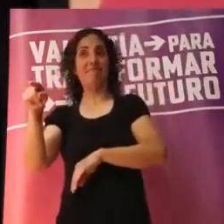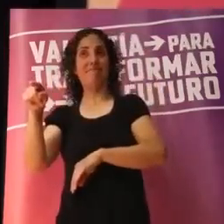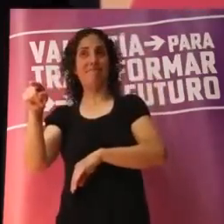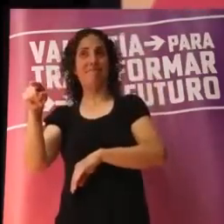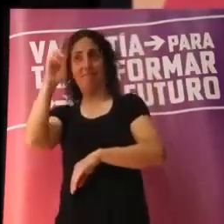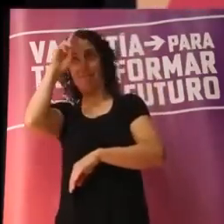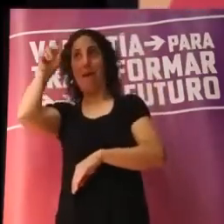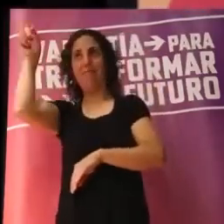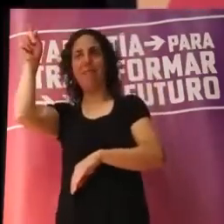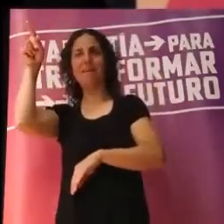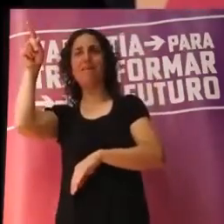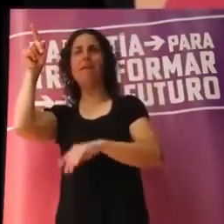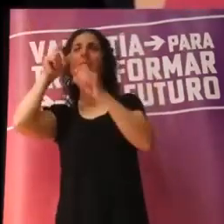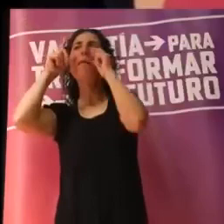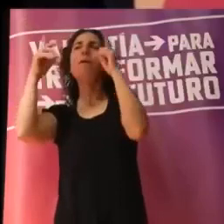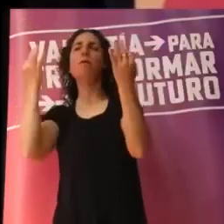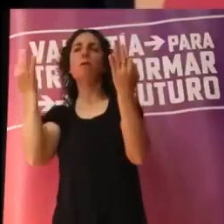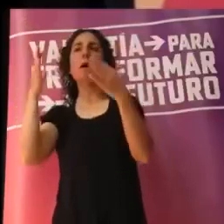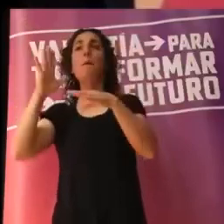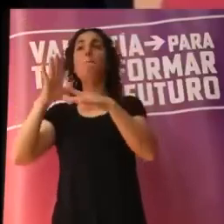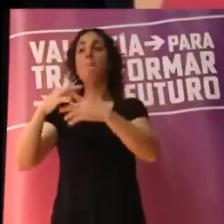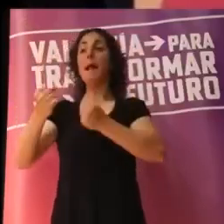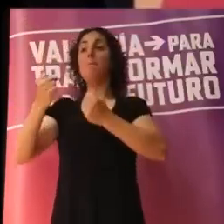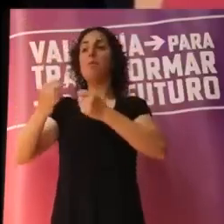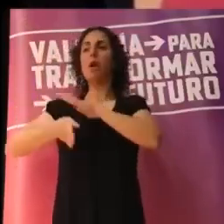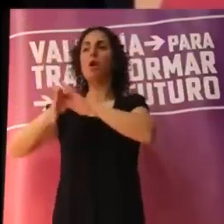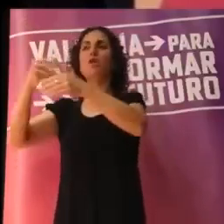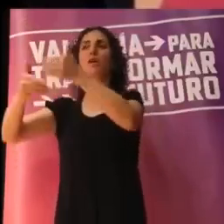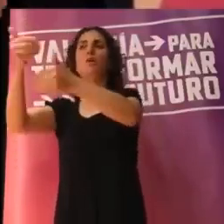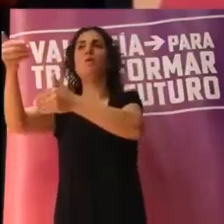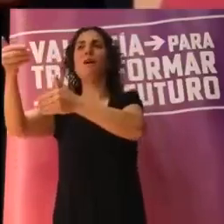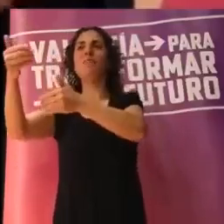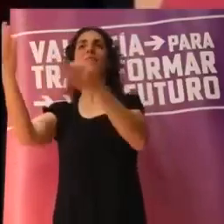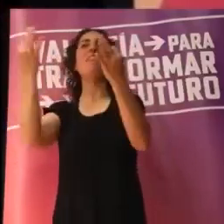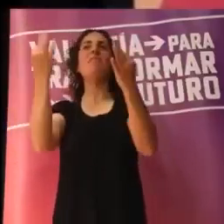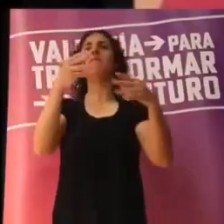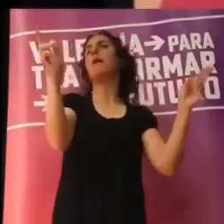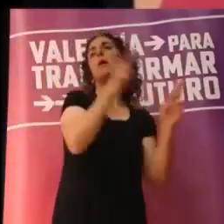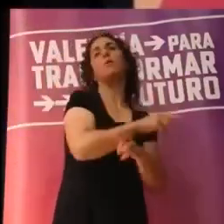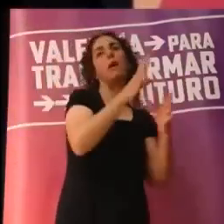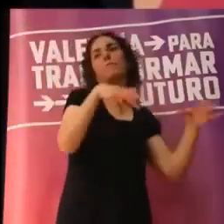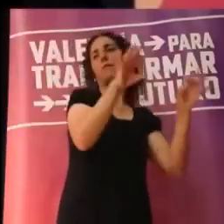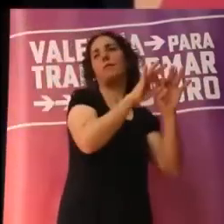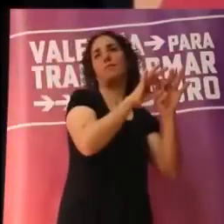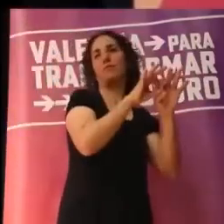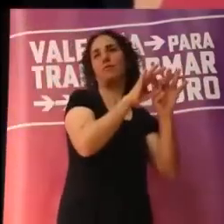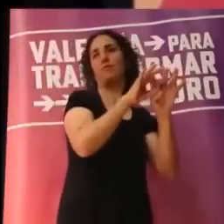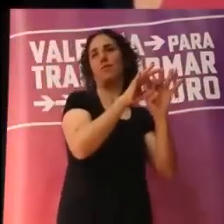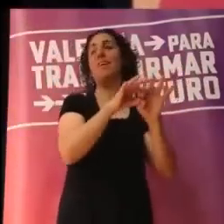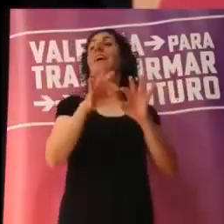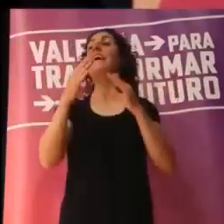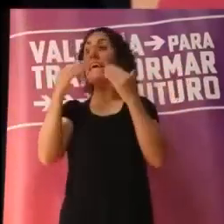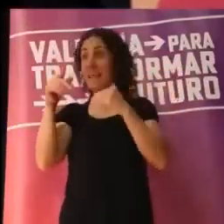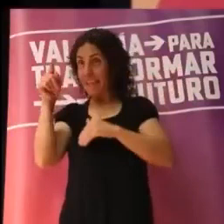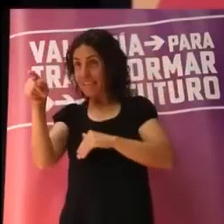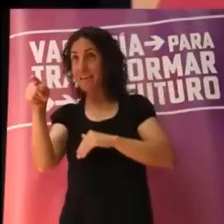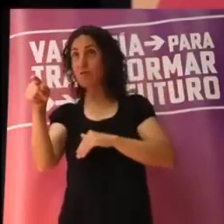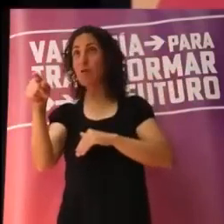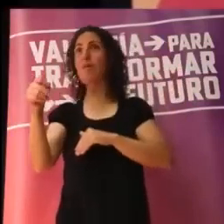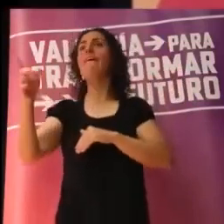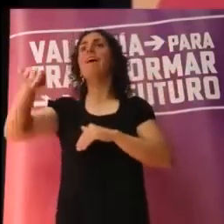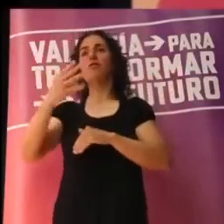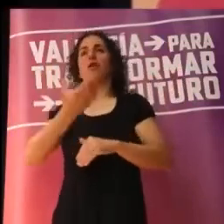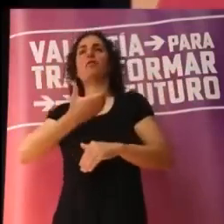su poder y el mantenimiento de su poder era machacar a Podemos. Y gracias a eso recuperaron el ayuntamiento y gracias a eso